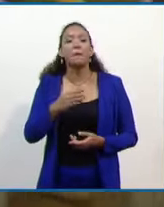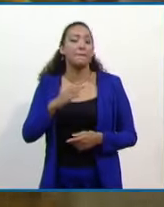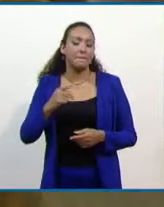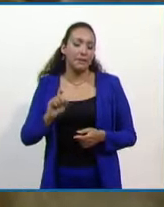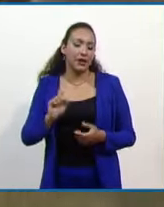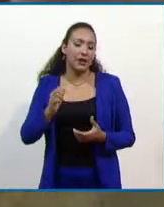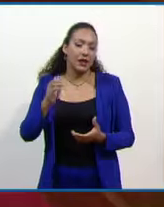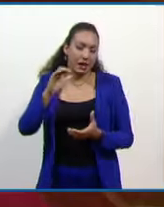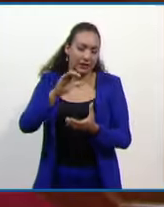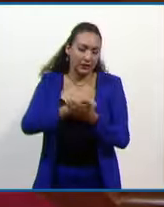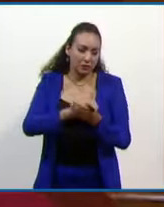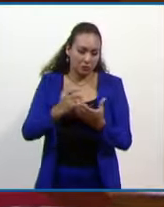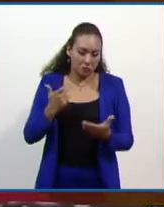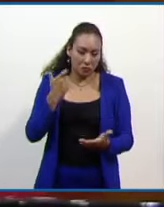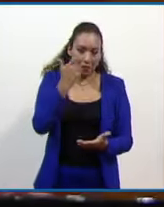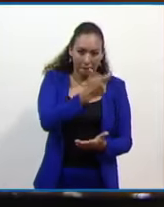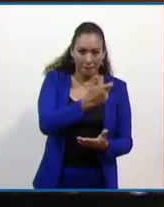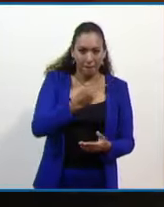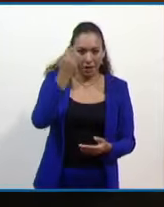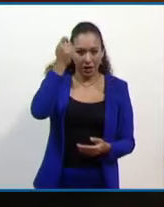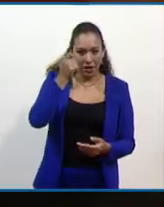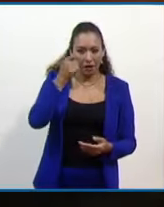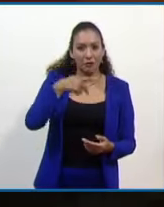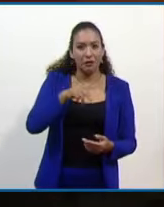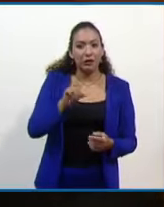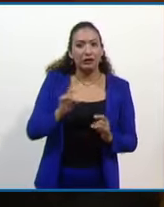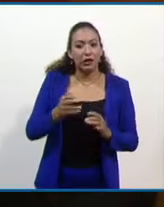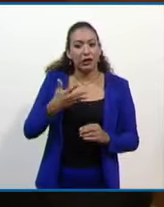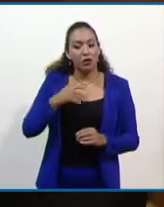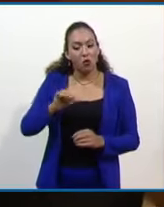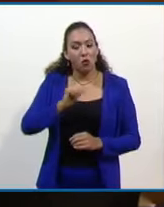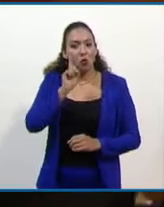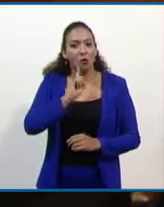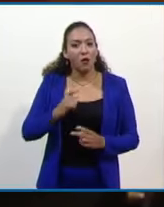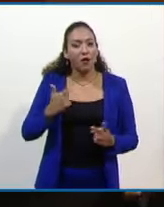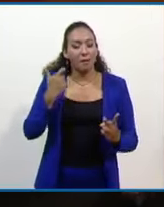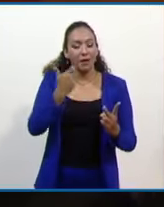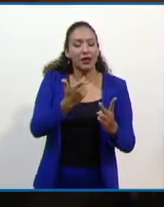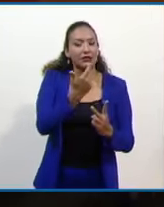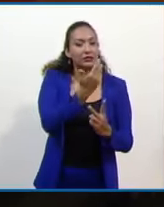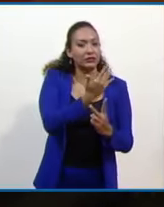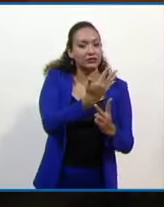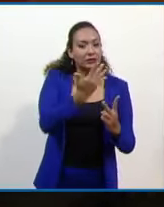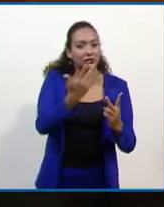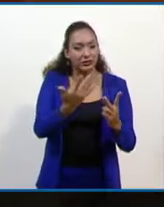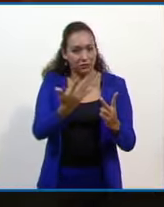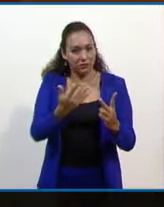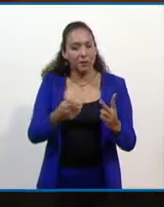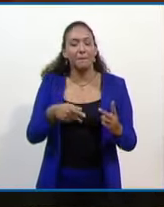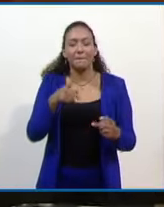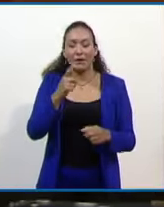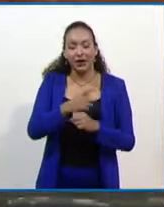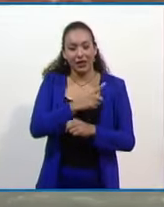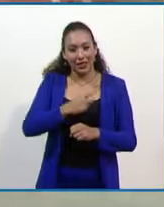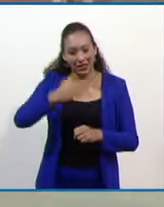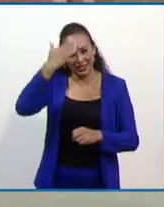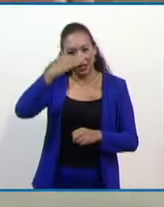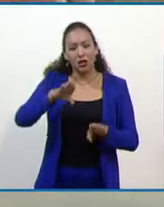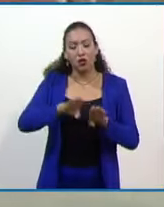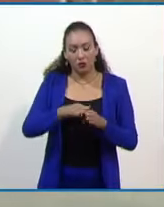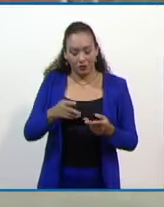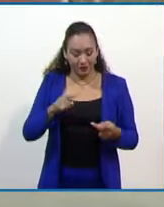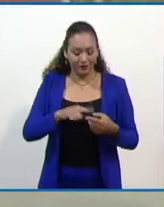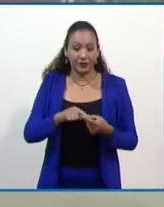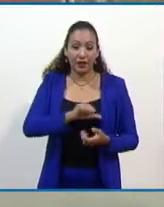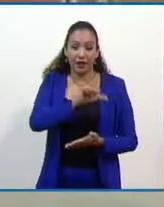prestaciones, ello no implica excluir a quien no fue nombrada previamente, siempre y cuando se acredite su estado civil mediante acta de